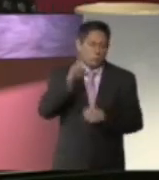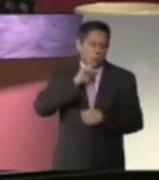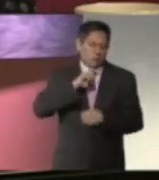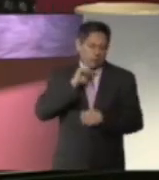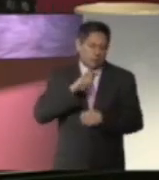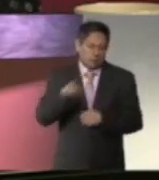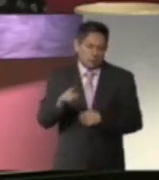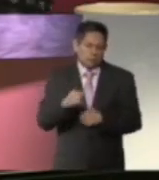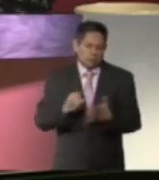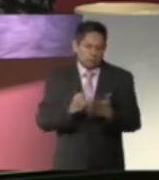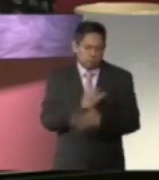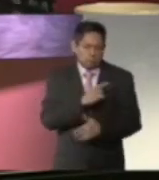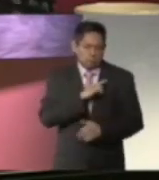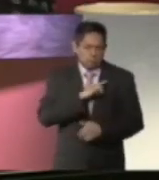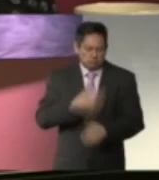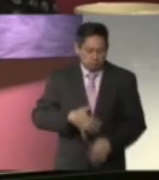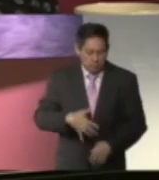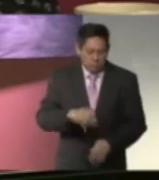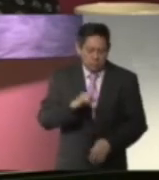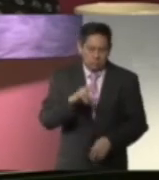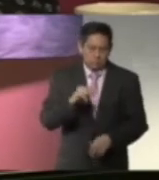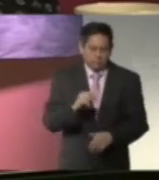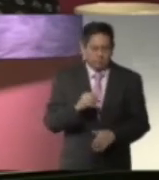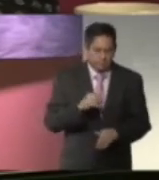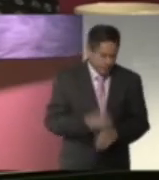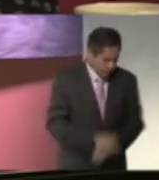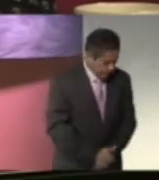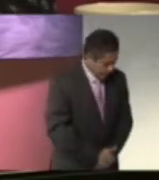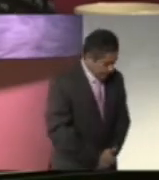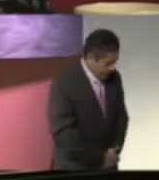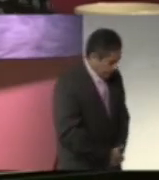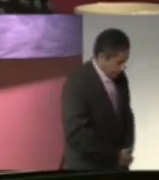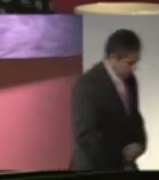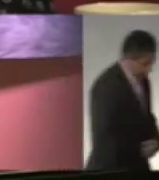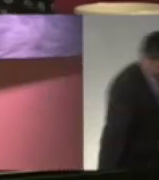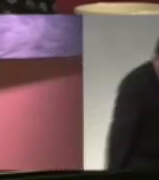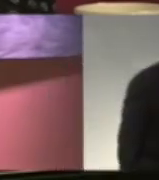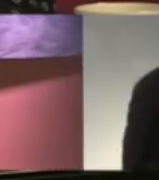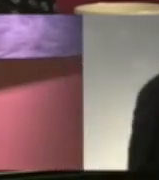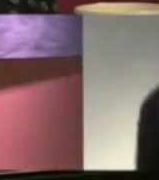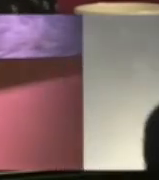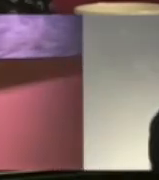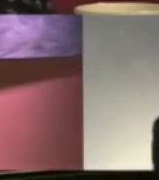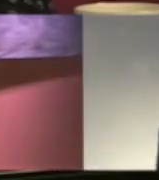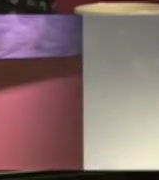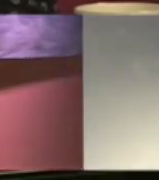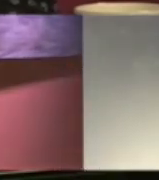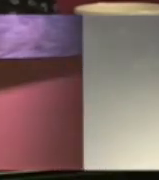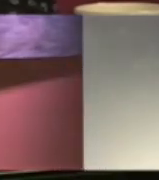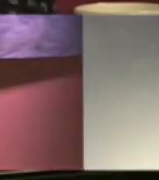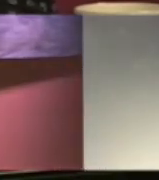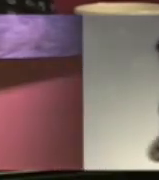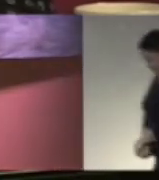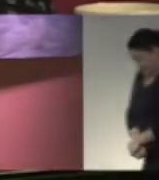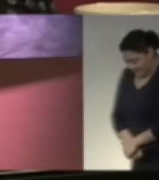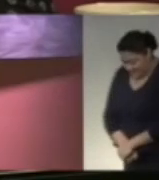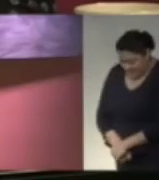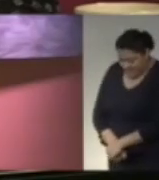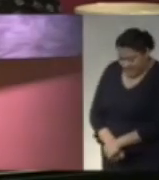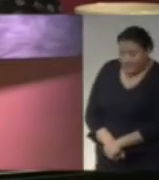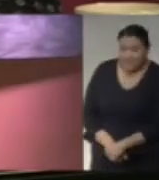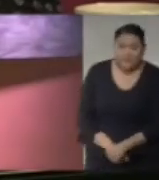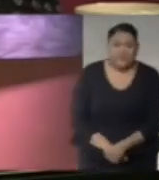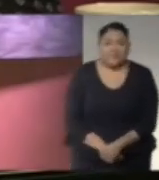que sí también es fundamental discutir, ¿no? Hablar todos estos temas, es